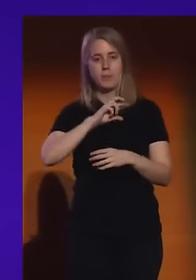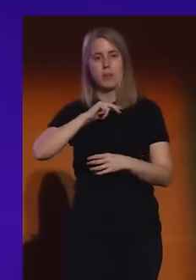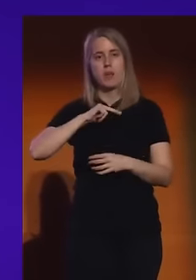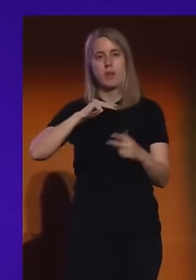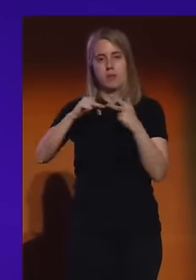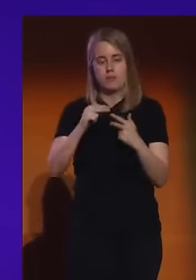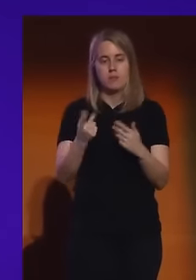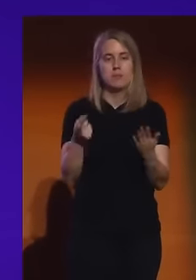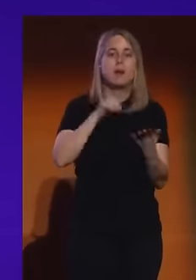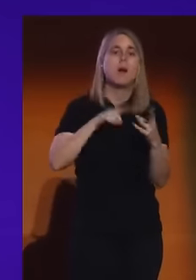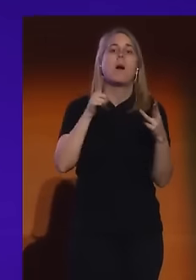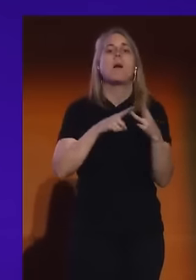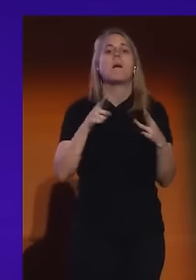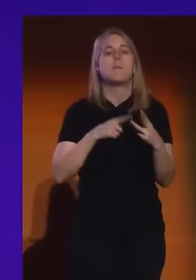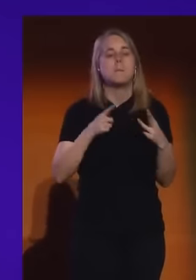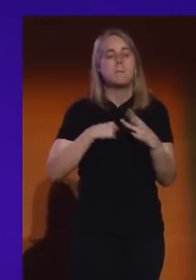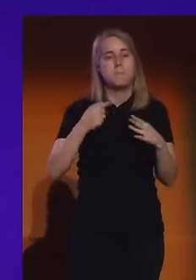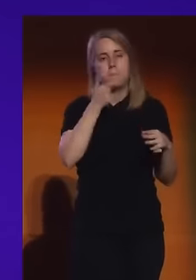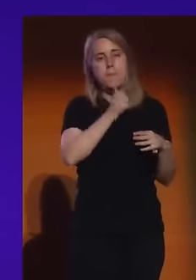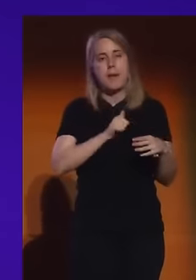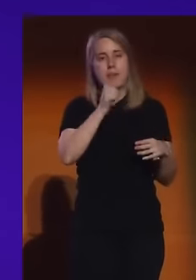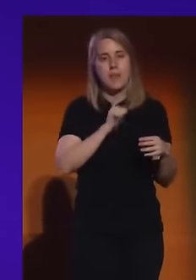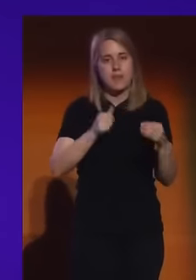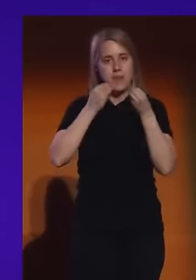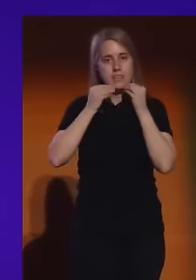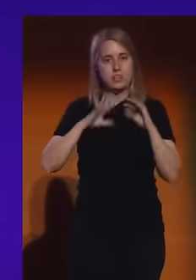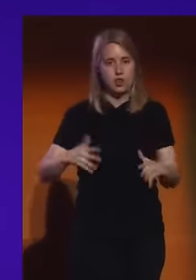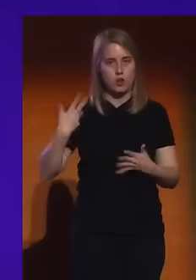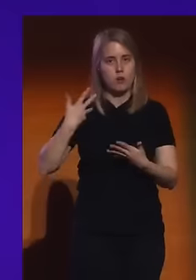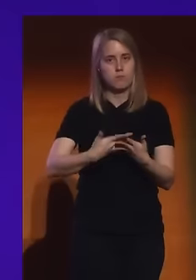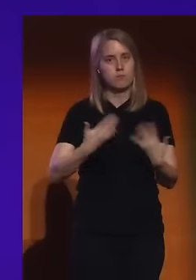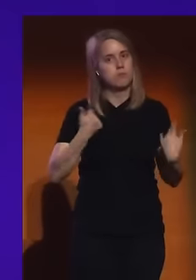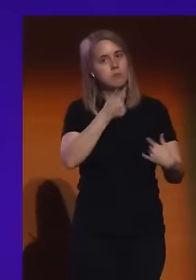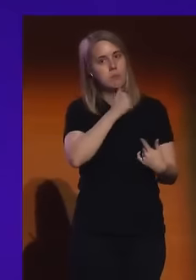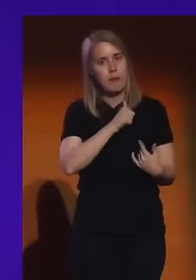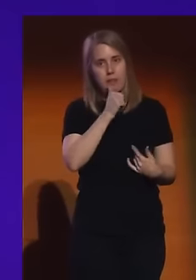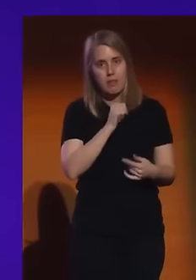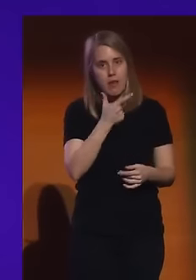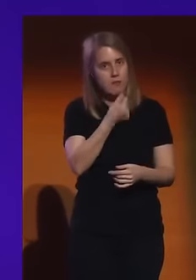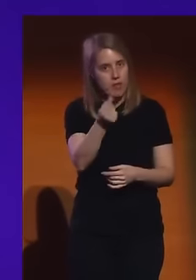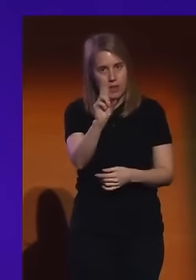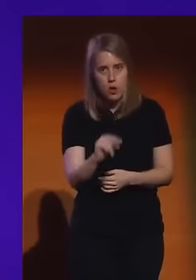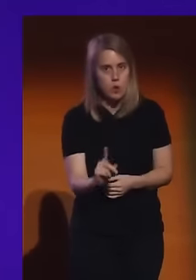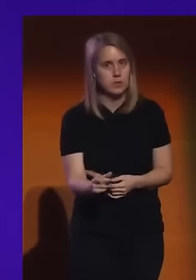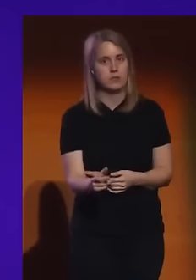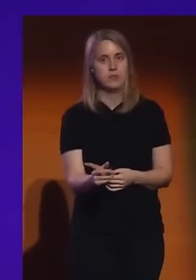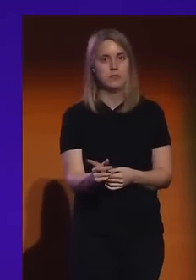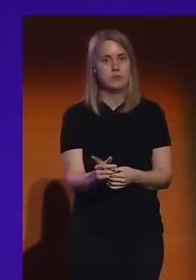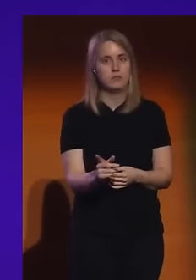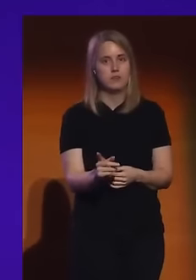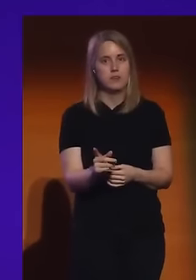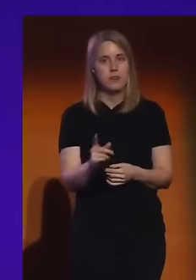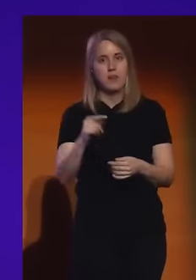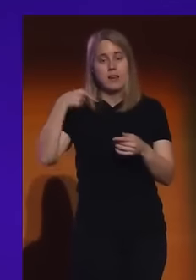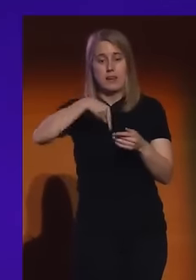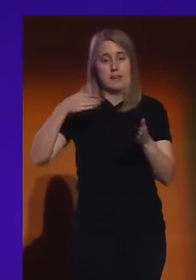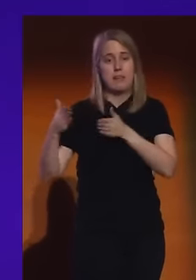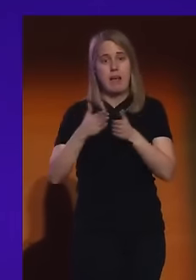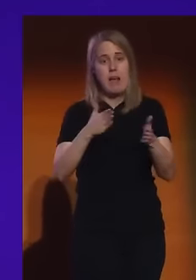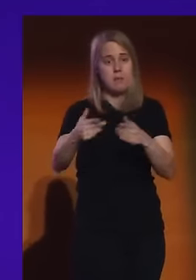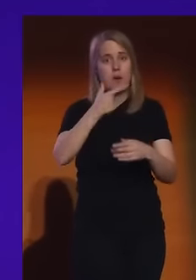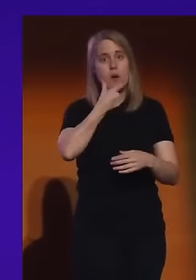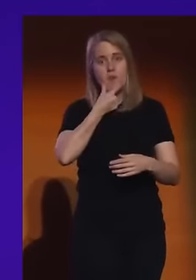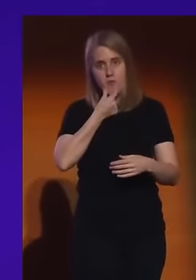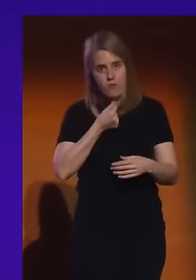haugar historoa da erza pent uka ez erza eta bide honetan